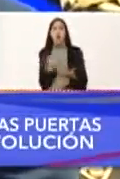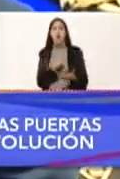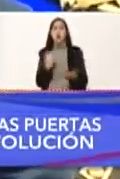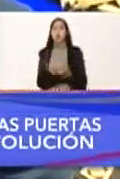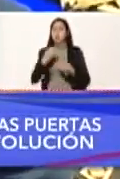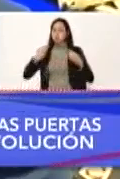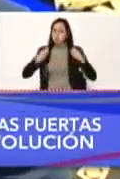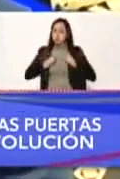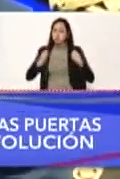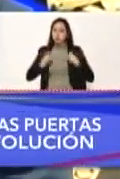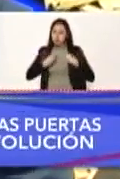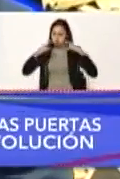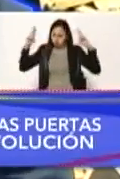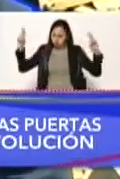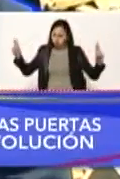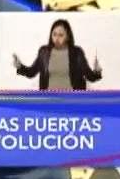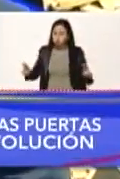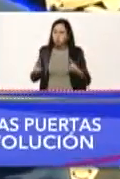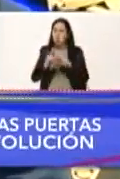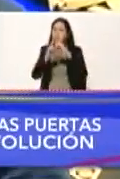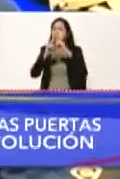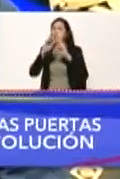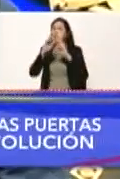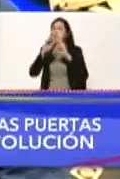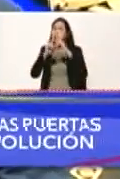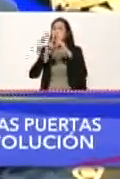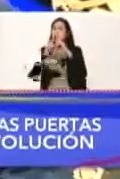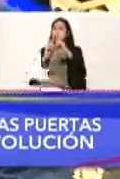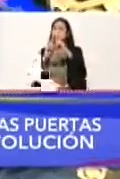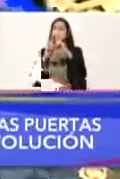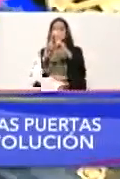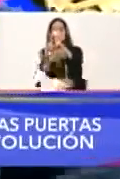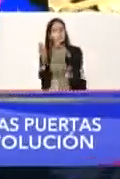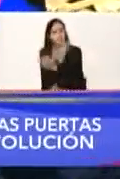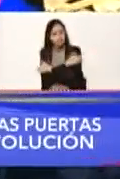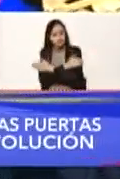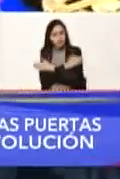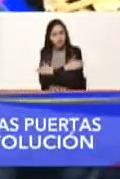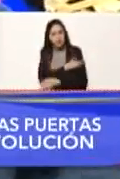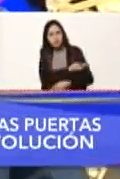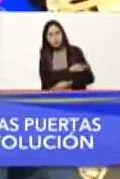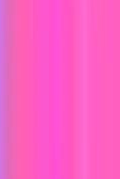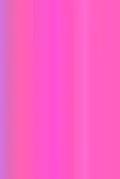vida, nos vemos en el 2050. Felicitaciones, muchachos.